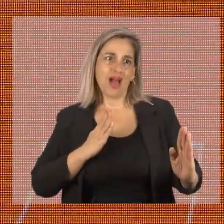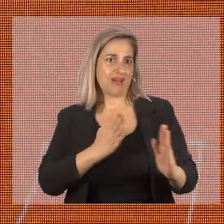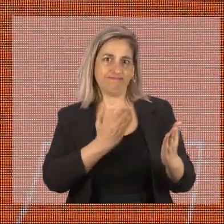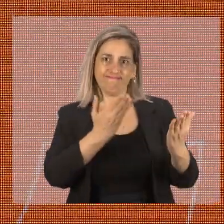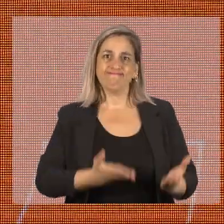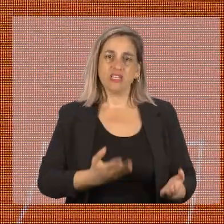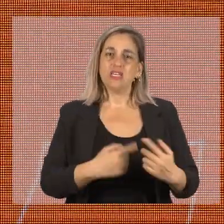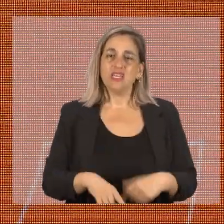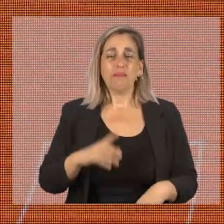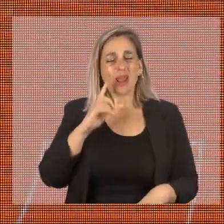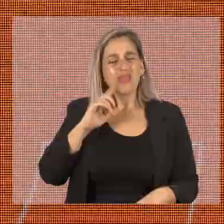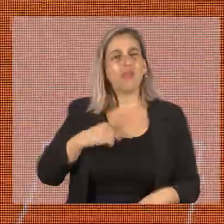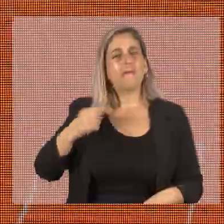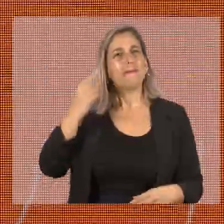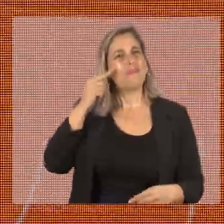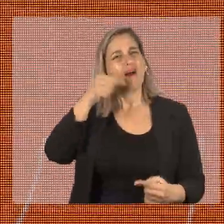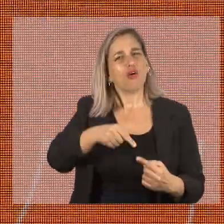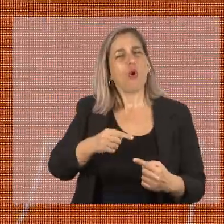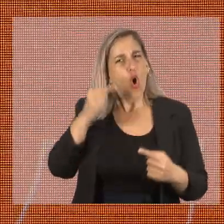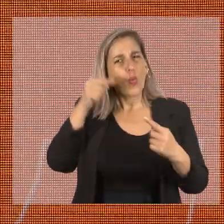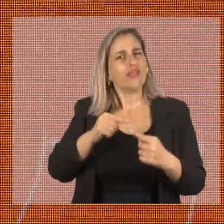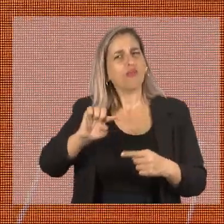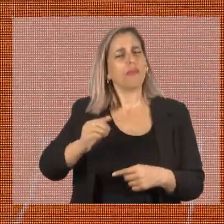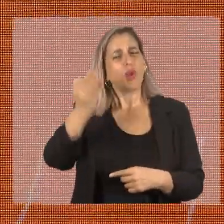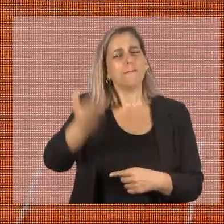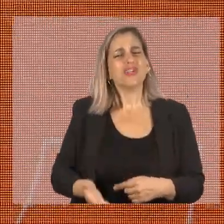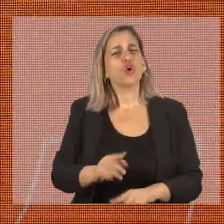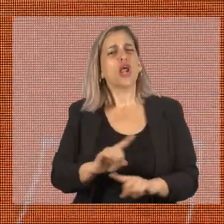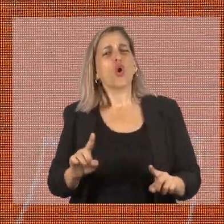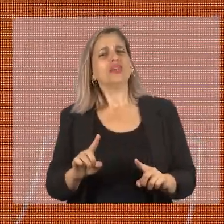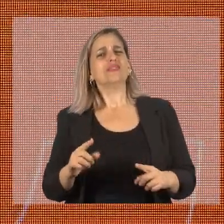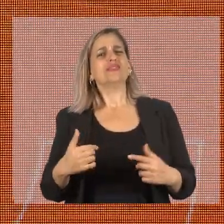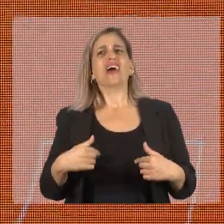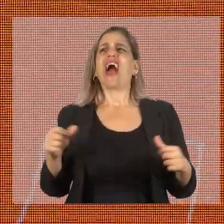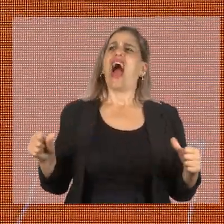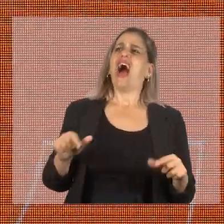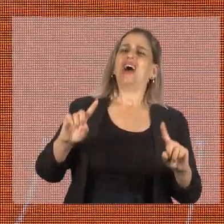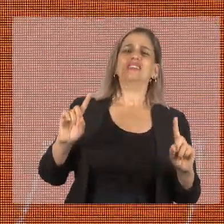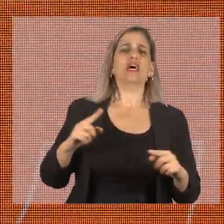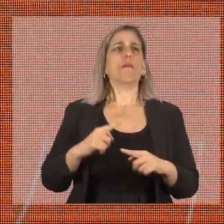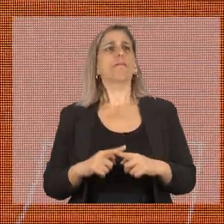Y para mí, tener una fuerte concepción humanista, entre otras cosas, es no jactarse de